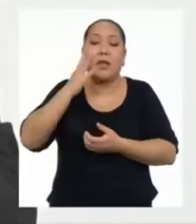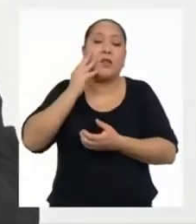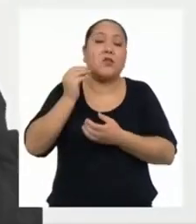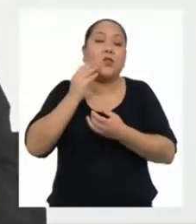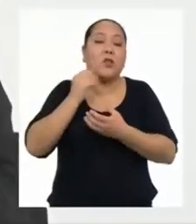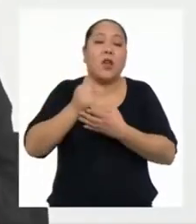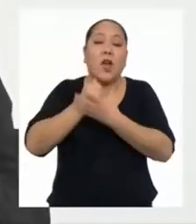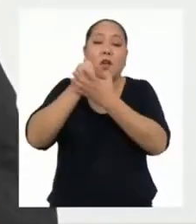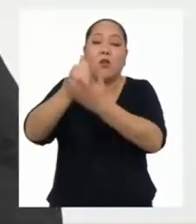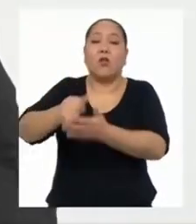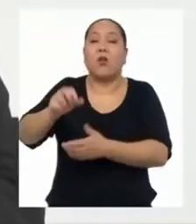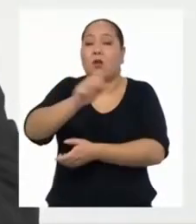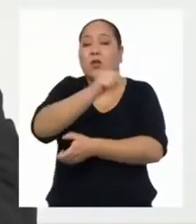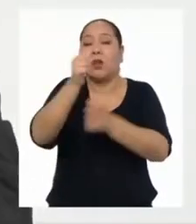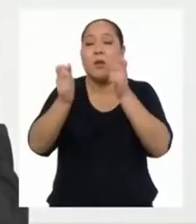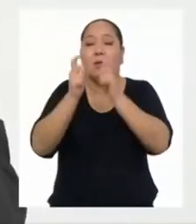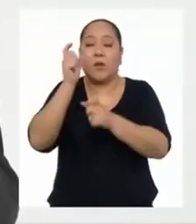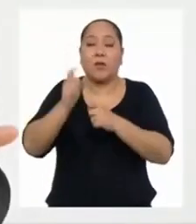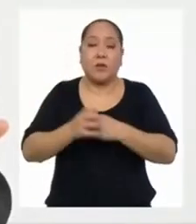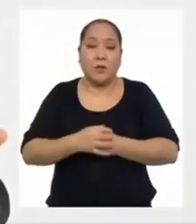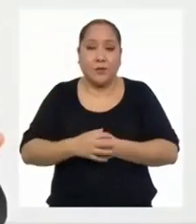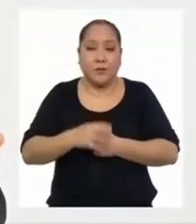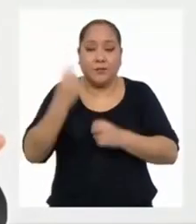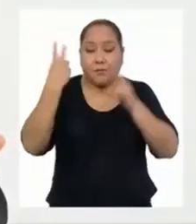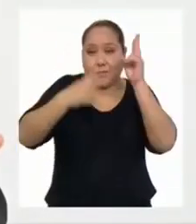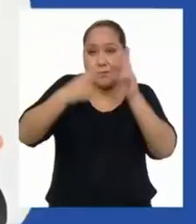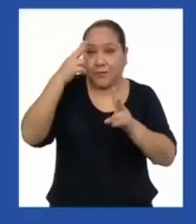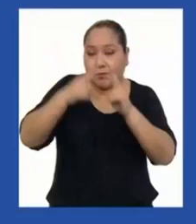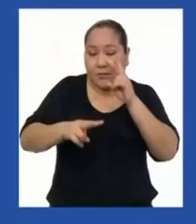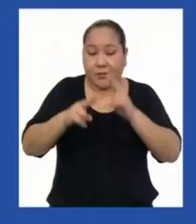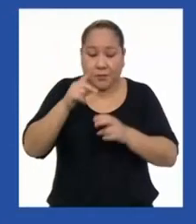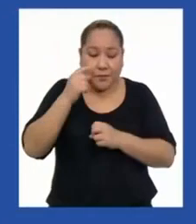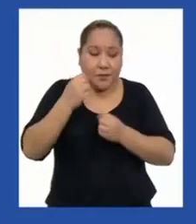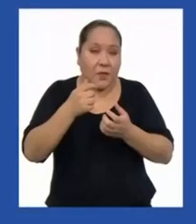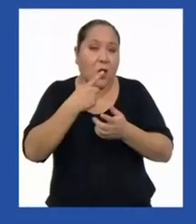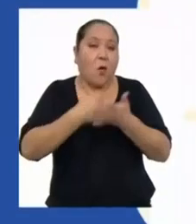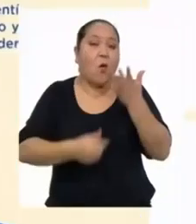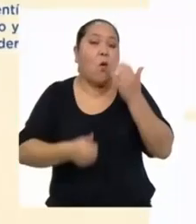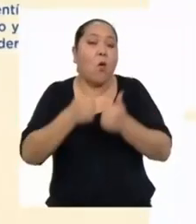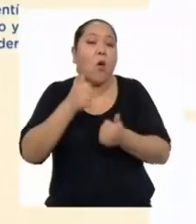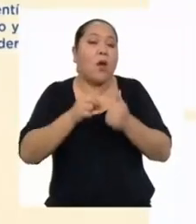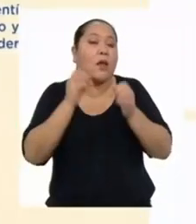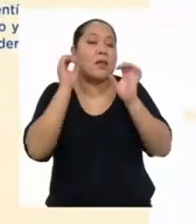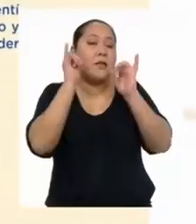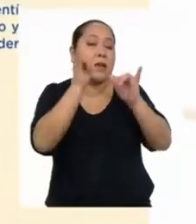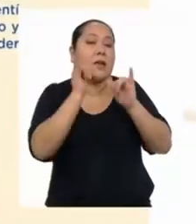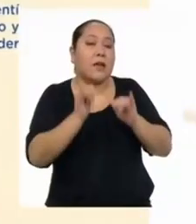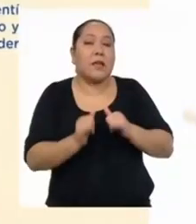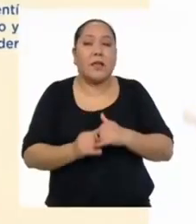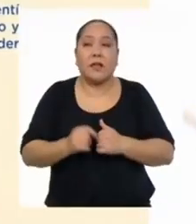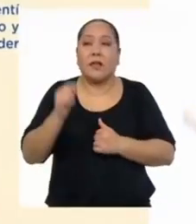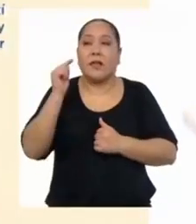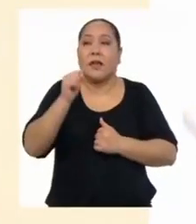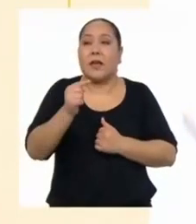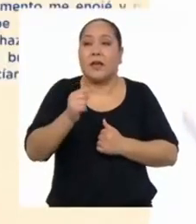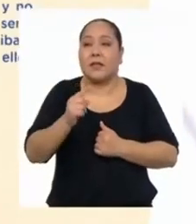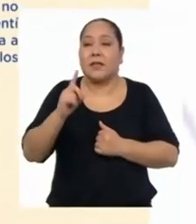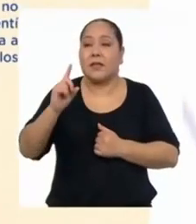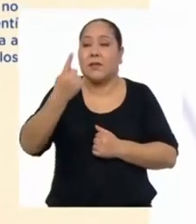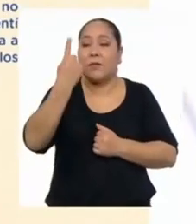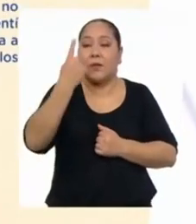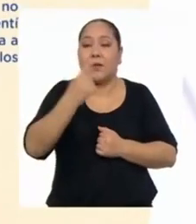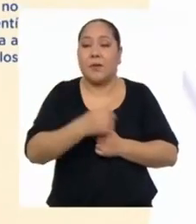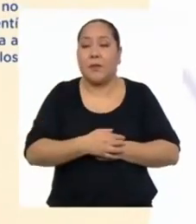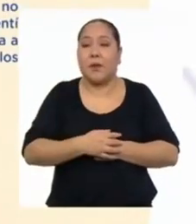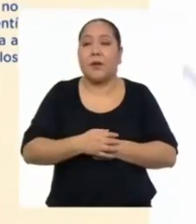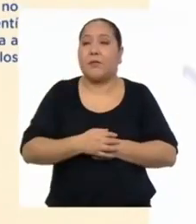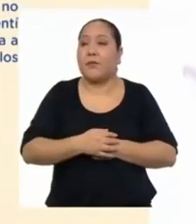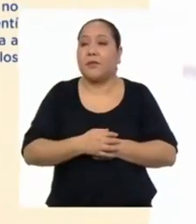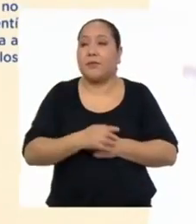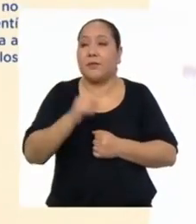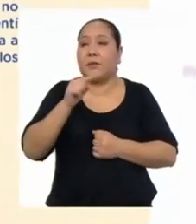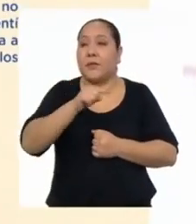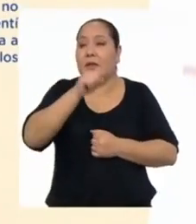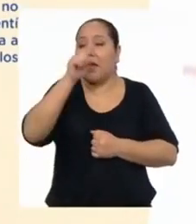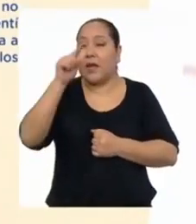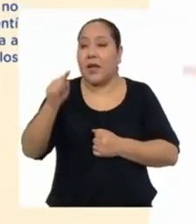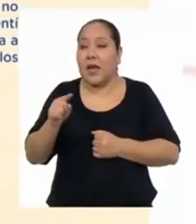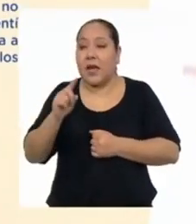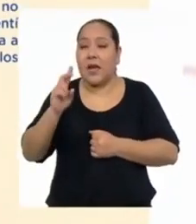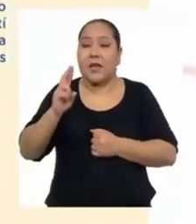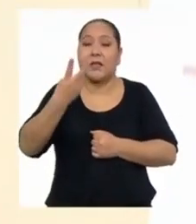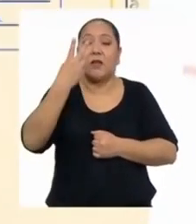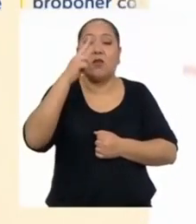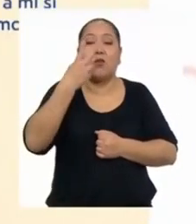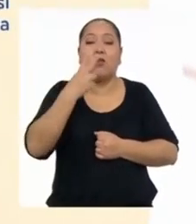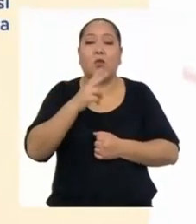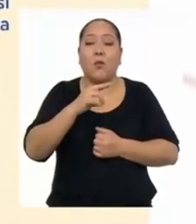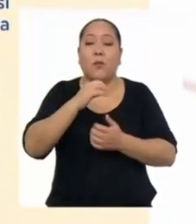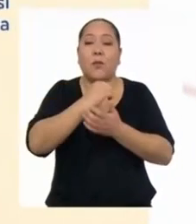Vamos a ver los textos que han quedado. ¿Qué te parece? Este es el primer párrafo. Este es el segundo